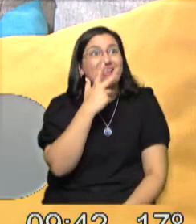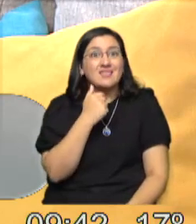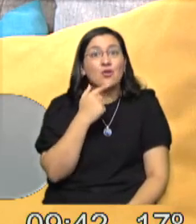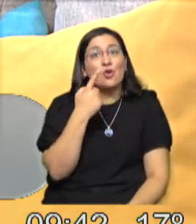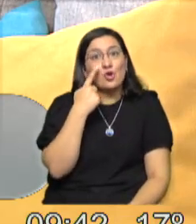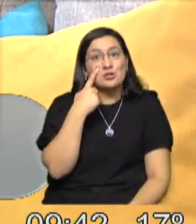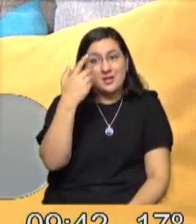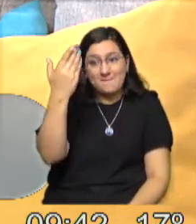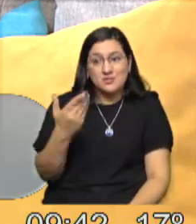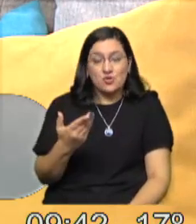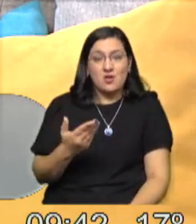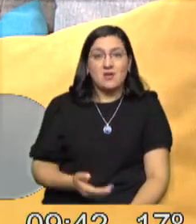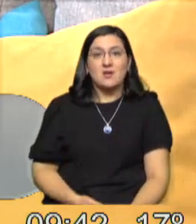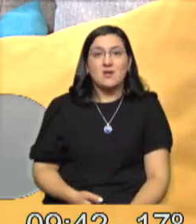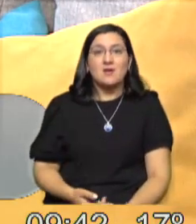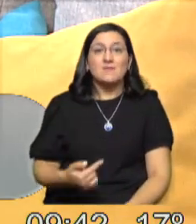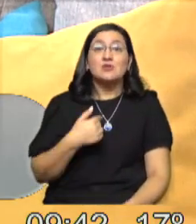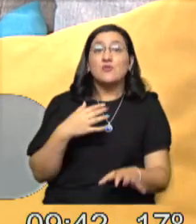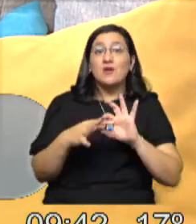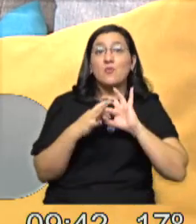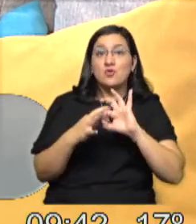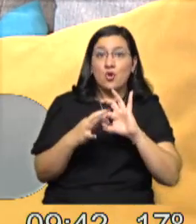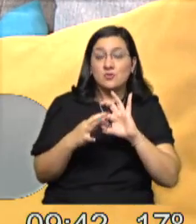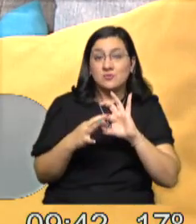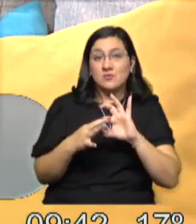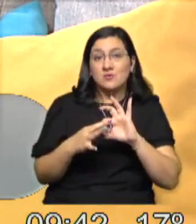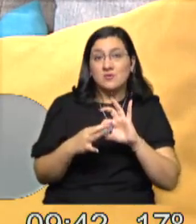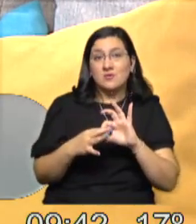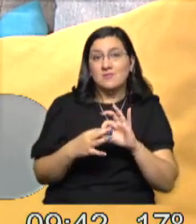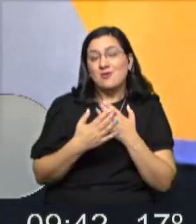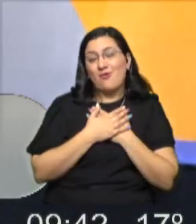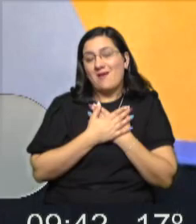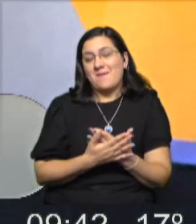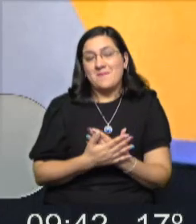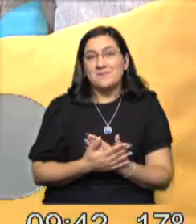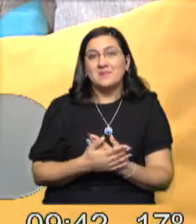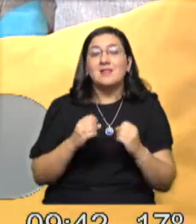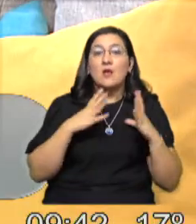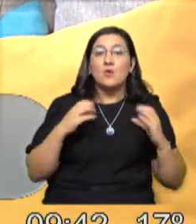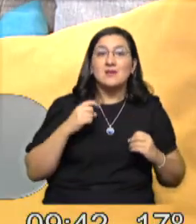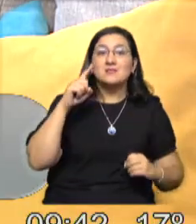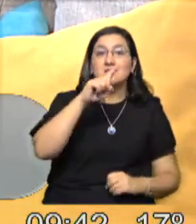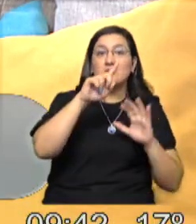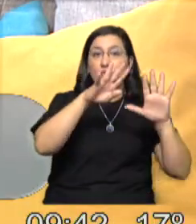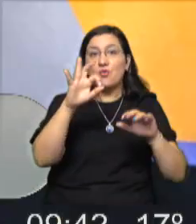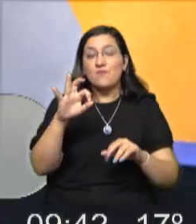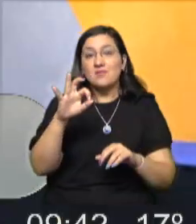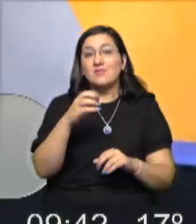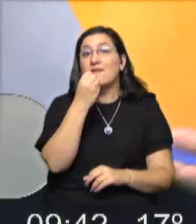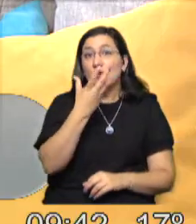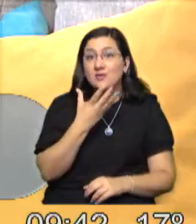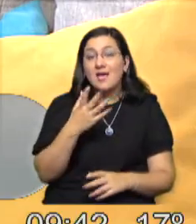conocieran. Claro. Pero a través de mí fue el nexo de que se arrimaran a ellos y los aman. La escuela es la 190 de la Floresta. ¿Y te están